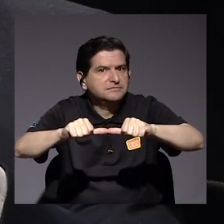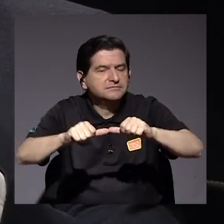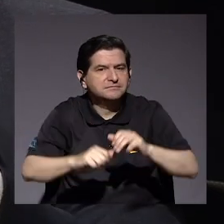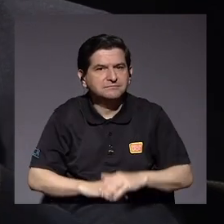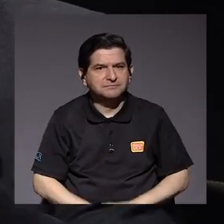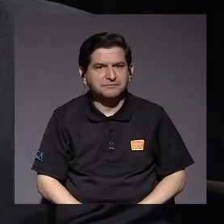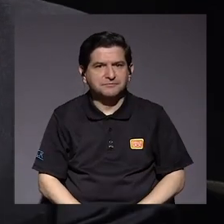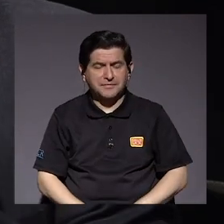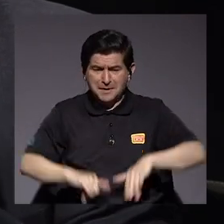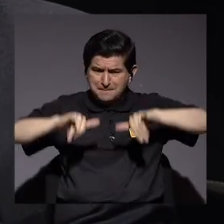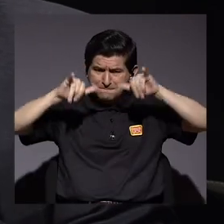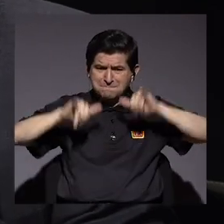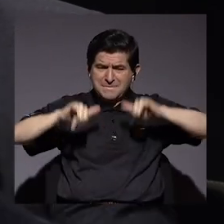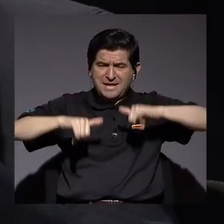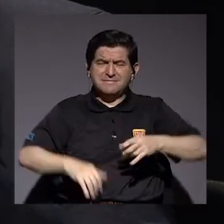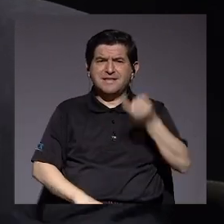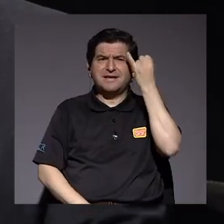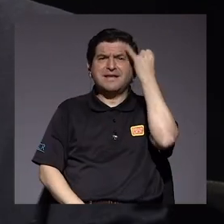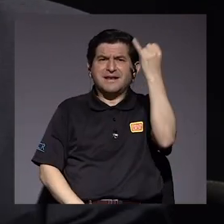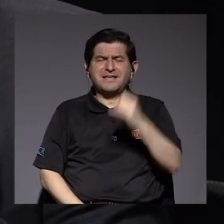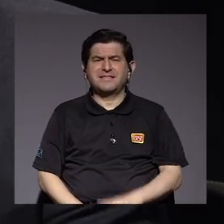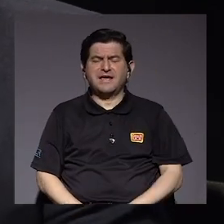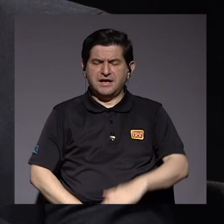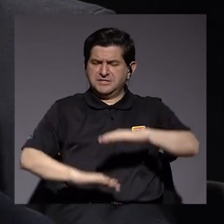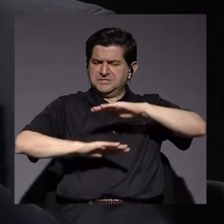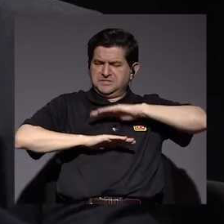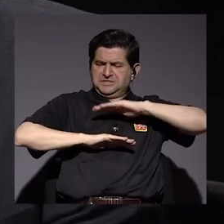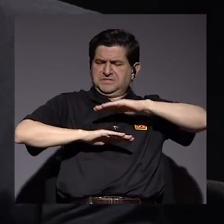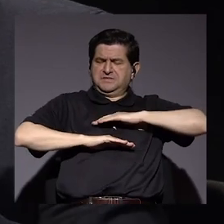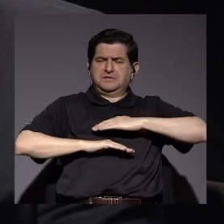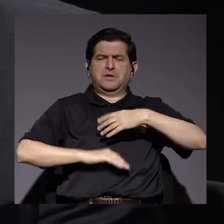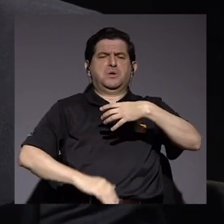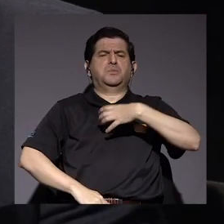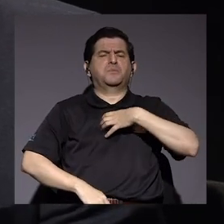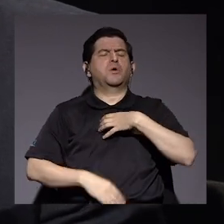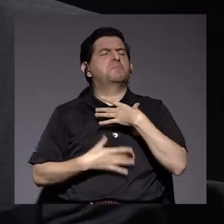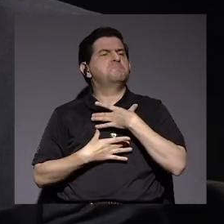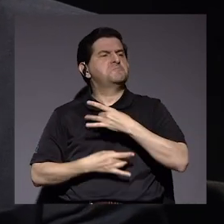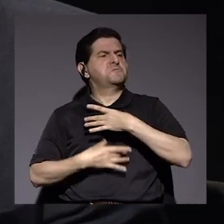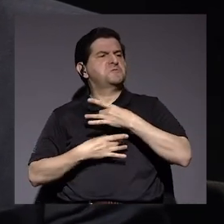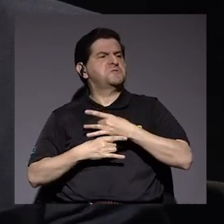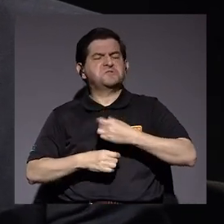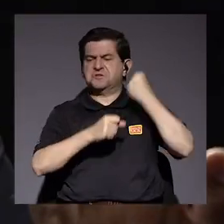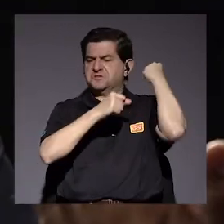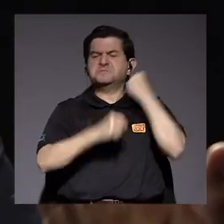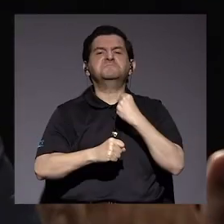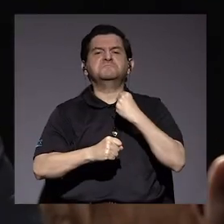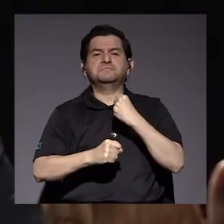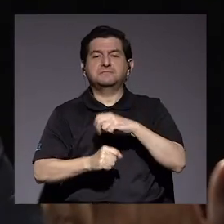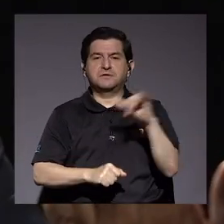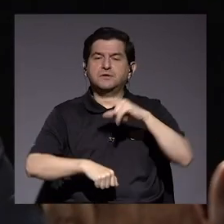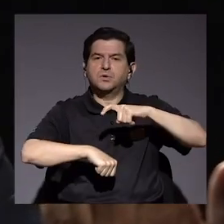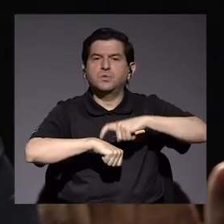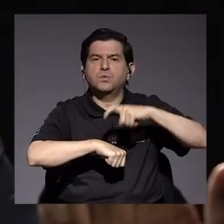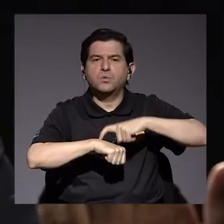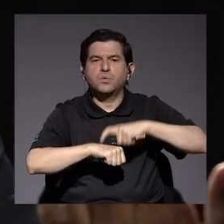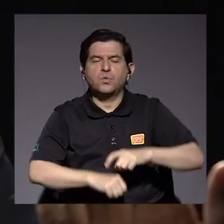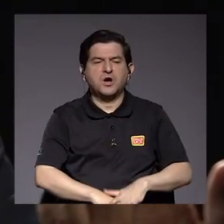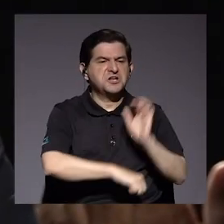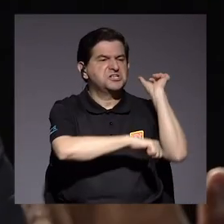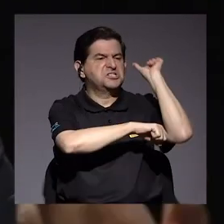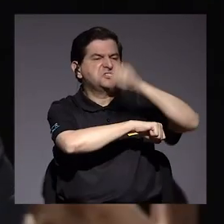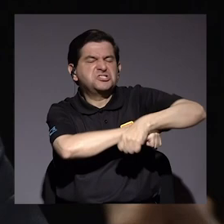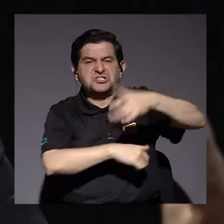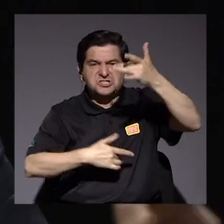se mantienen en la línea de satisfacer sus ambiciones imperiales y al mismo tiempo vencer a la